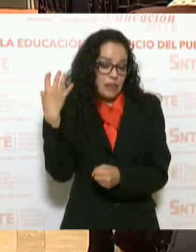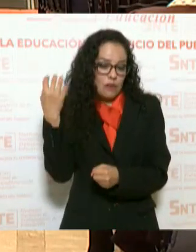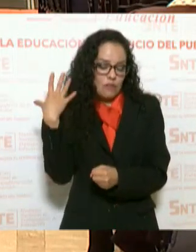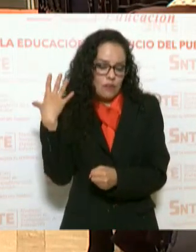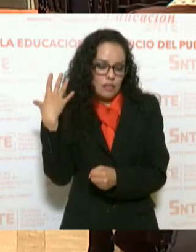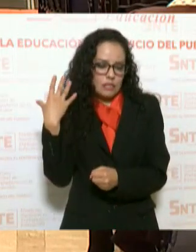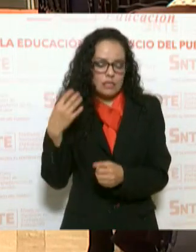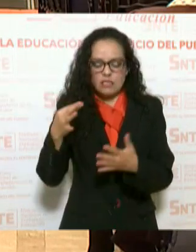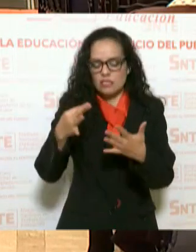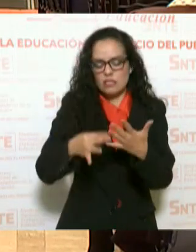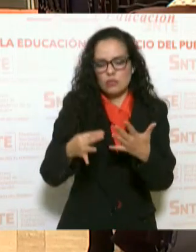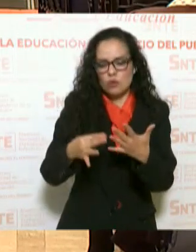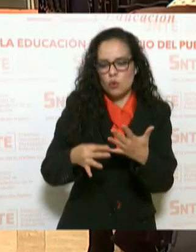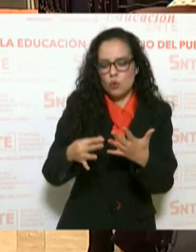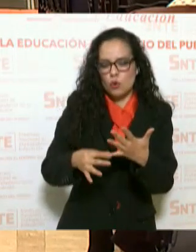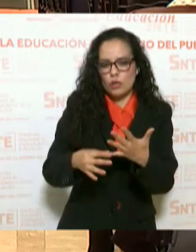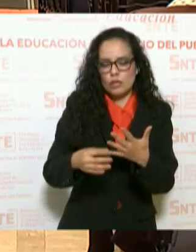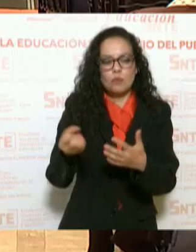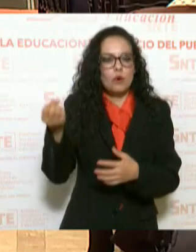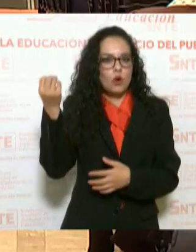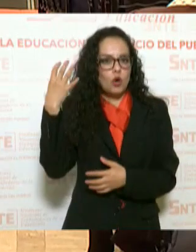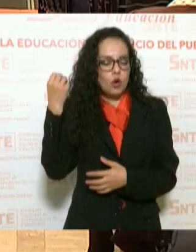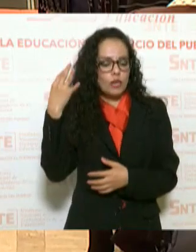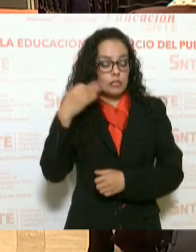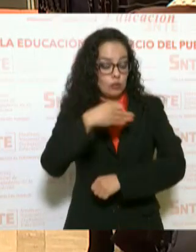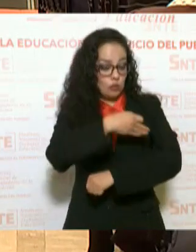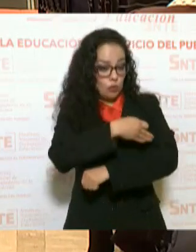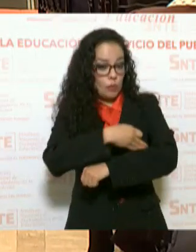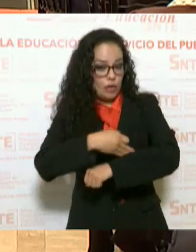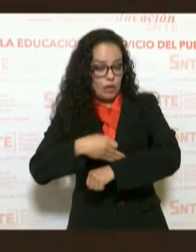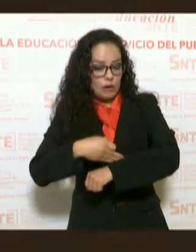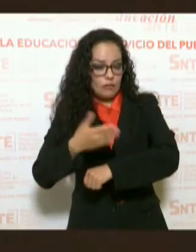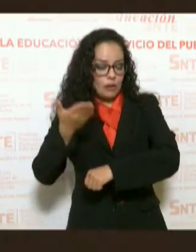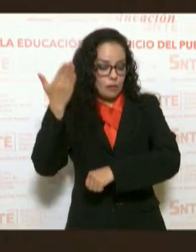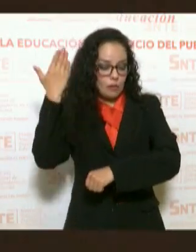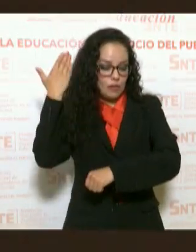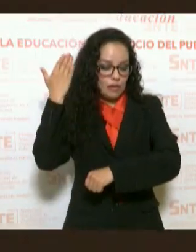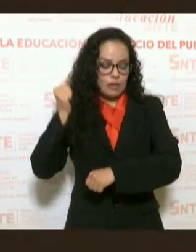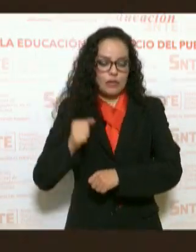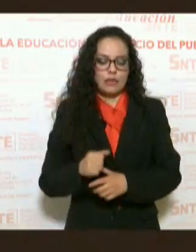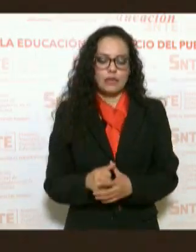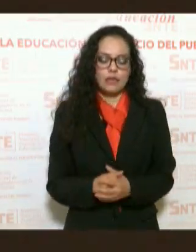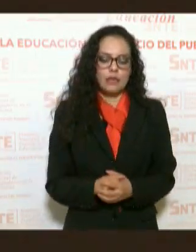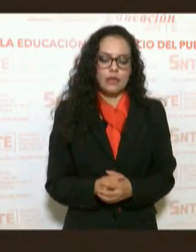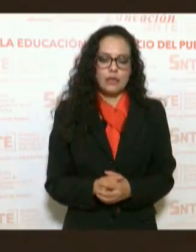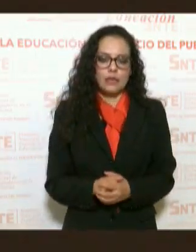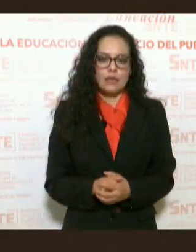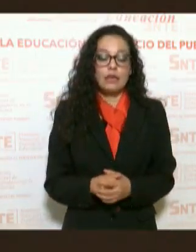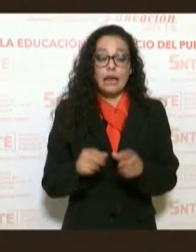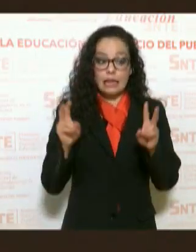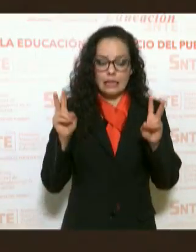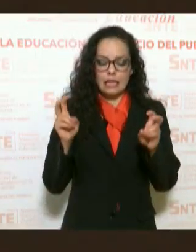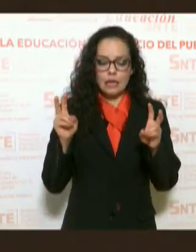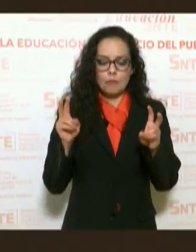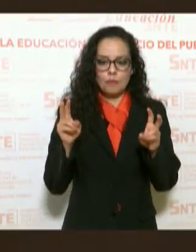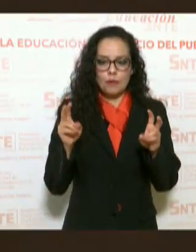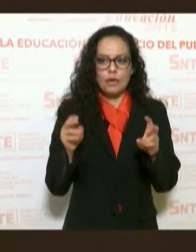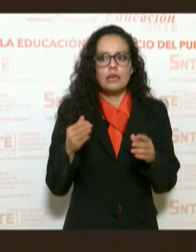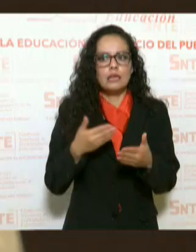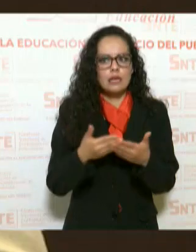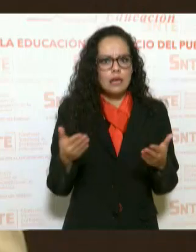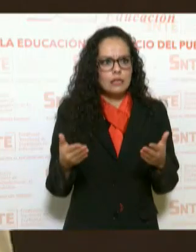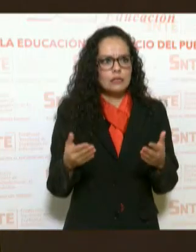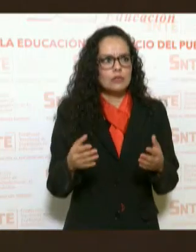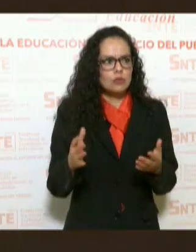familia IA, que específicamente lograron organizar esto para